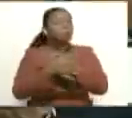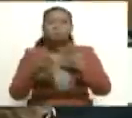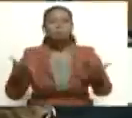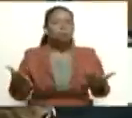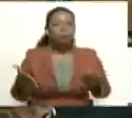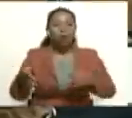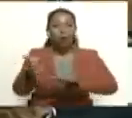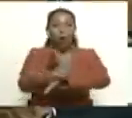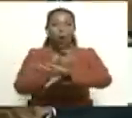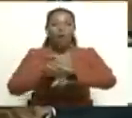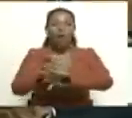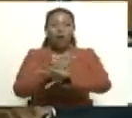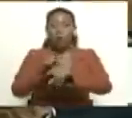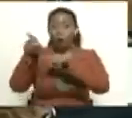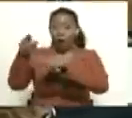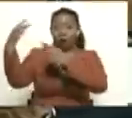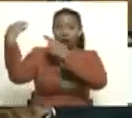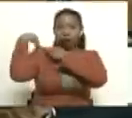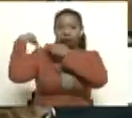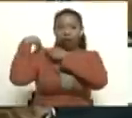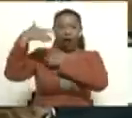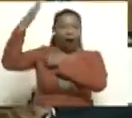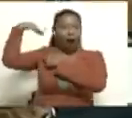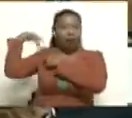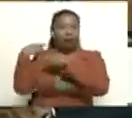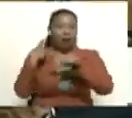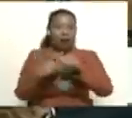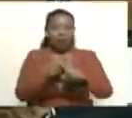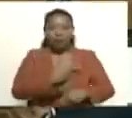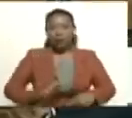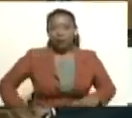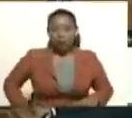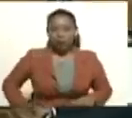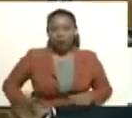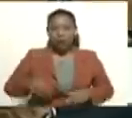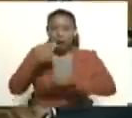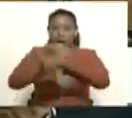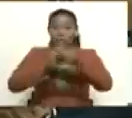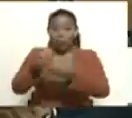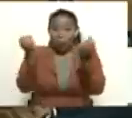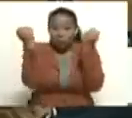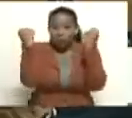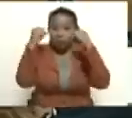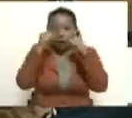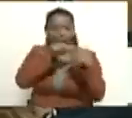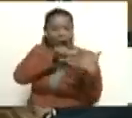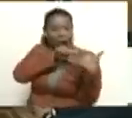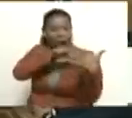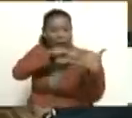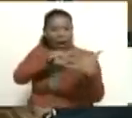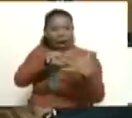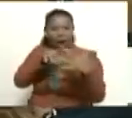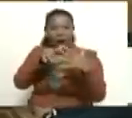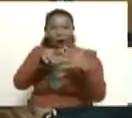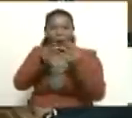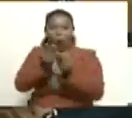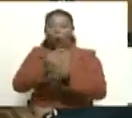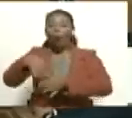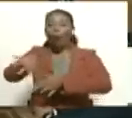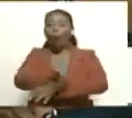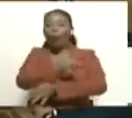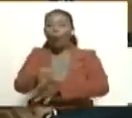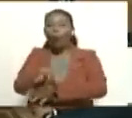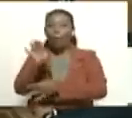el gobierno que él presidió sometió a prácticas de guerra a un país